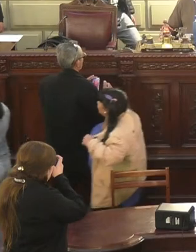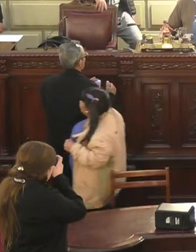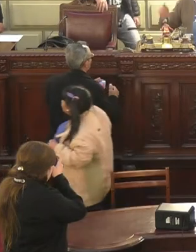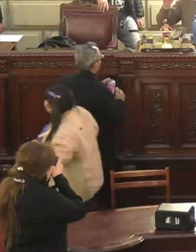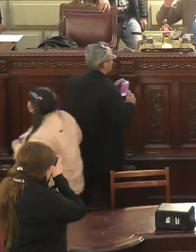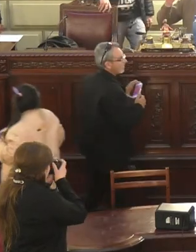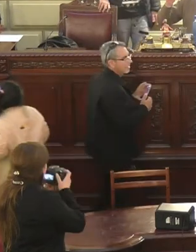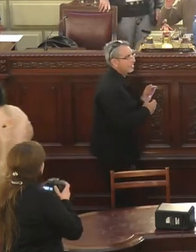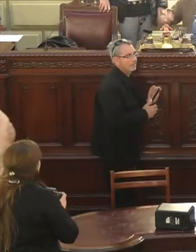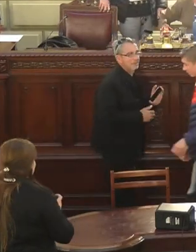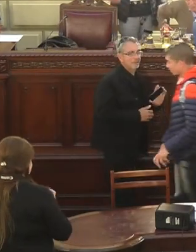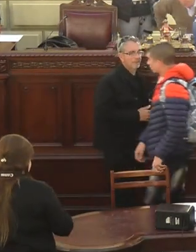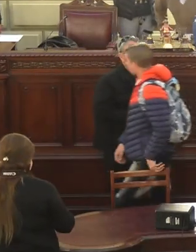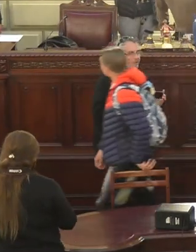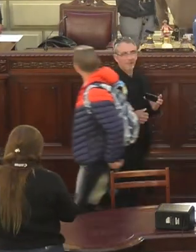Buenísimo. ¿Está?